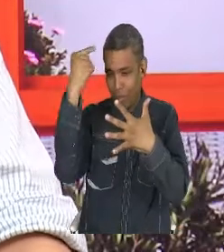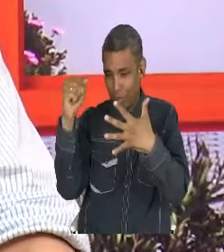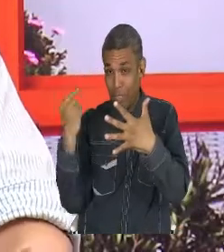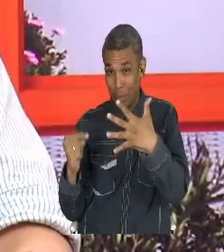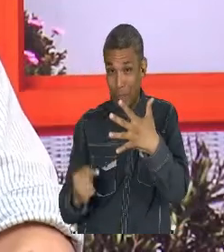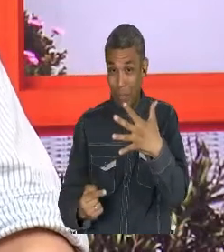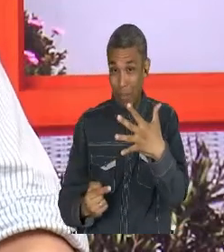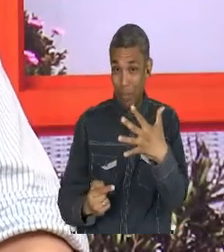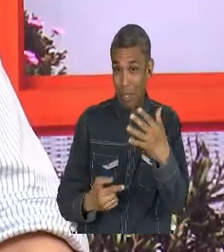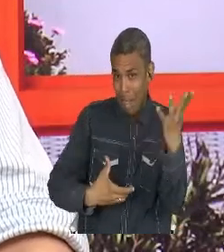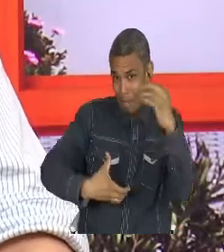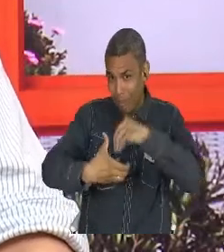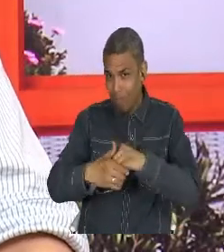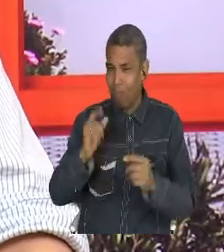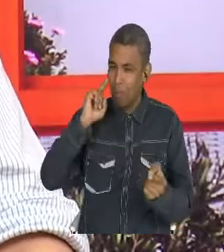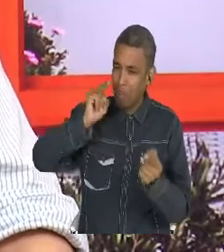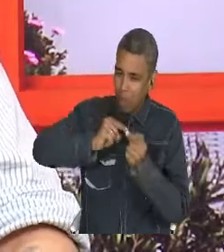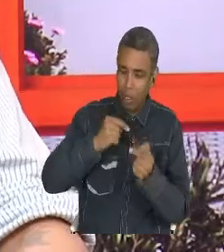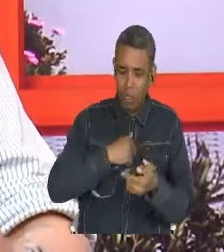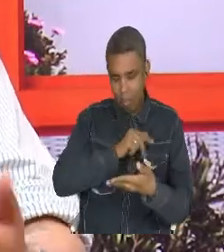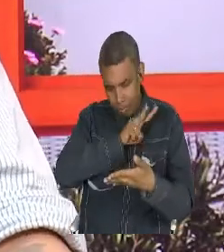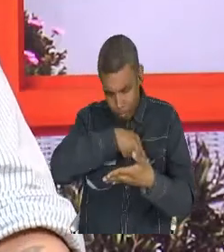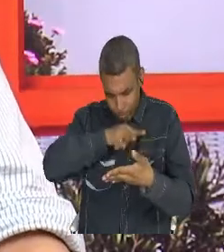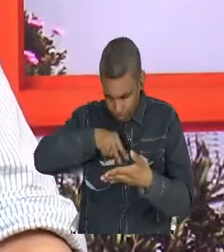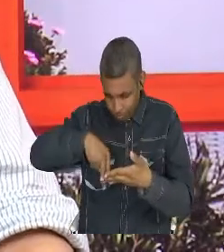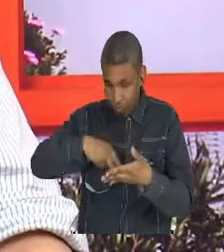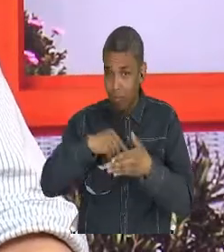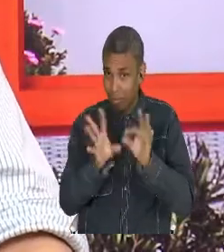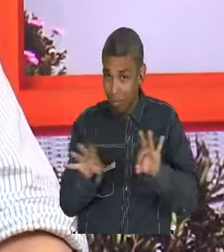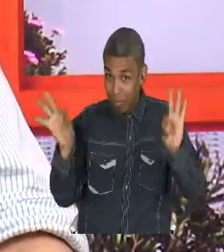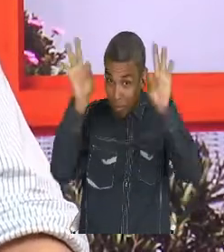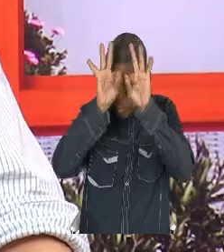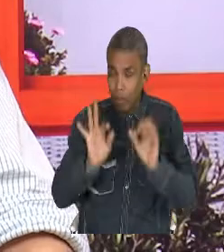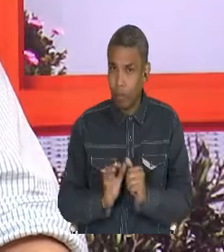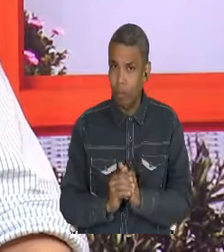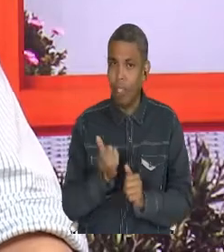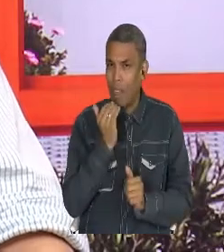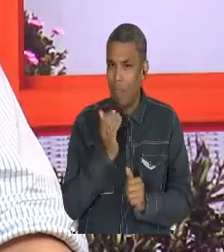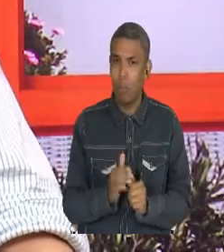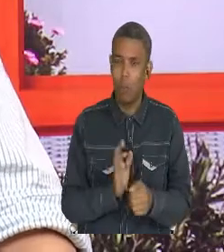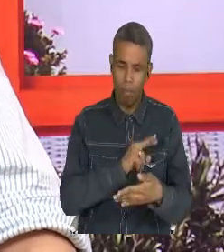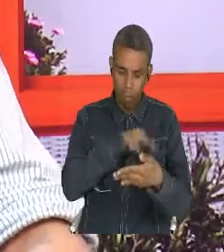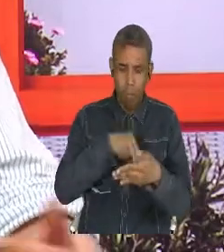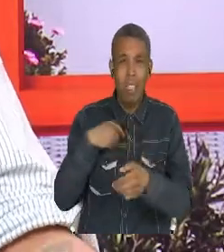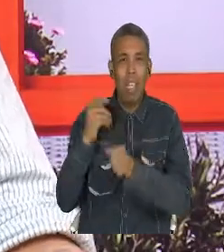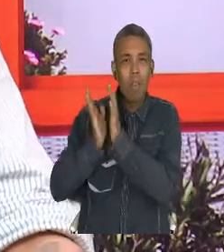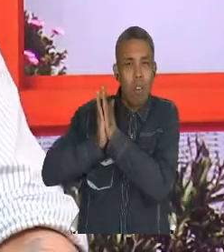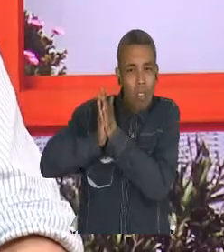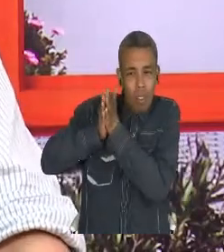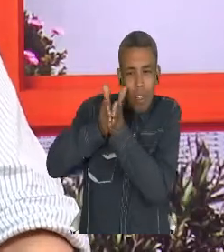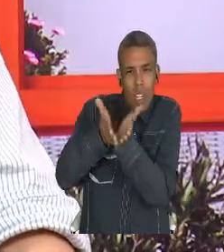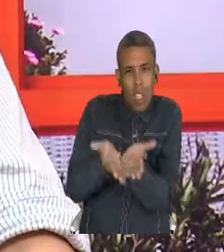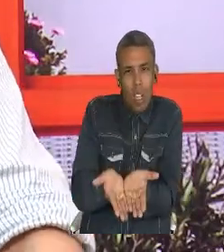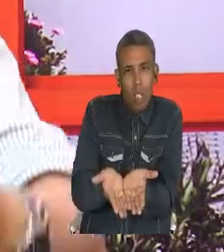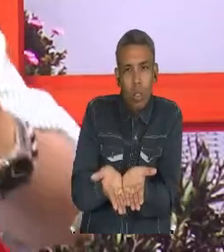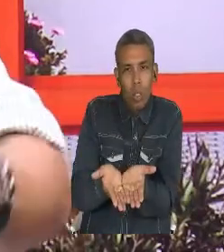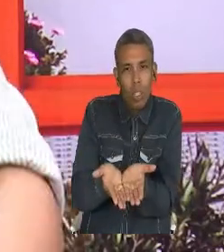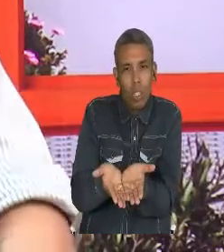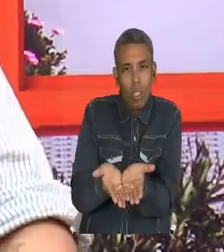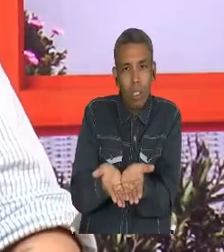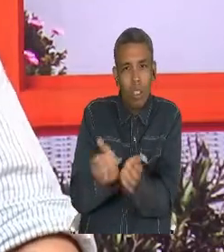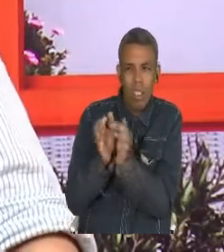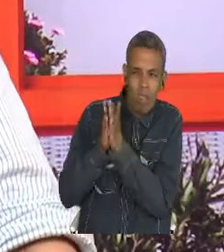que la gente entienda que todo lo que tiene que ver con literatura está articulado en el quehacer diario. Sí,